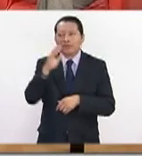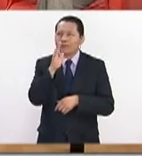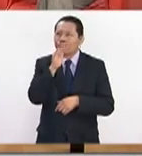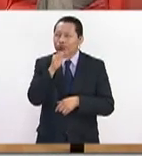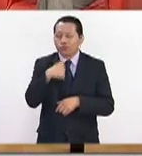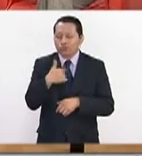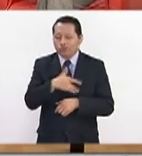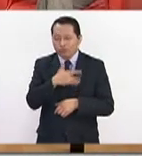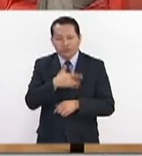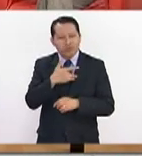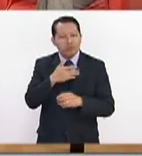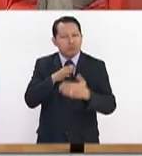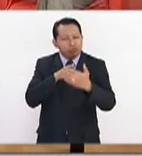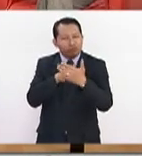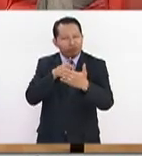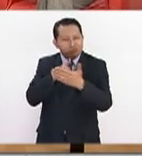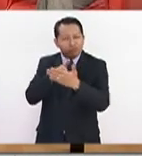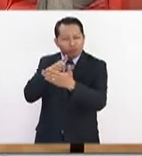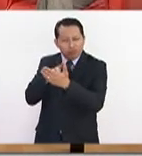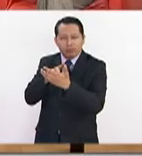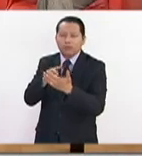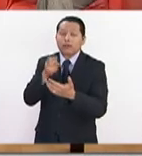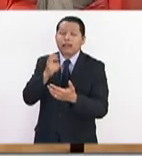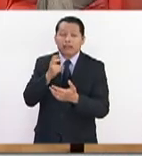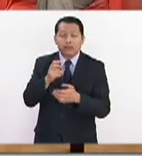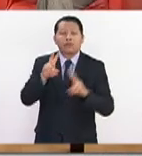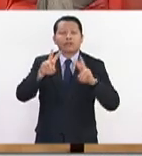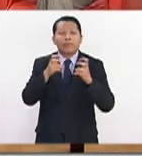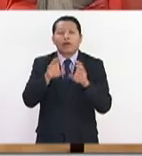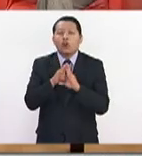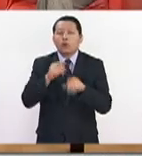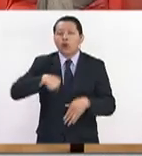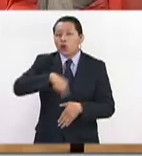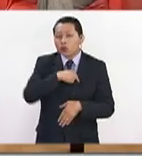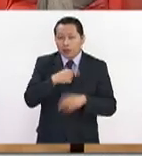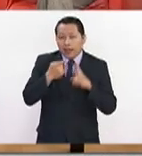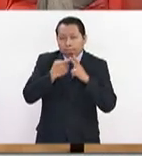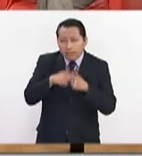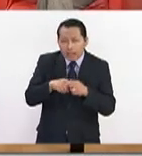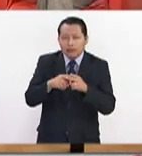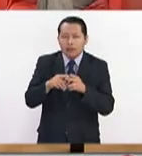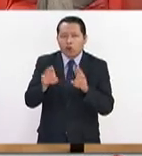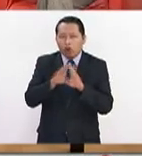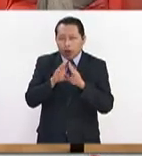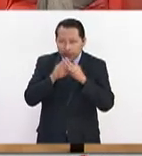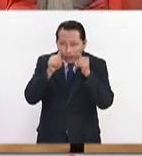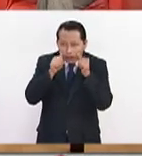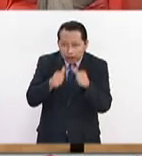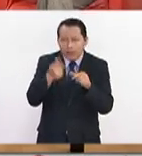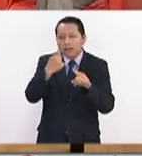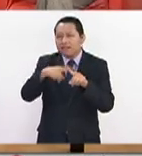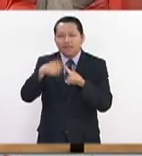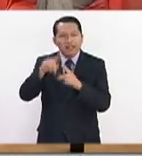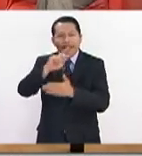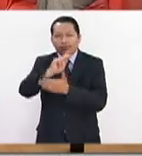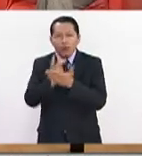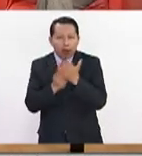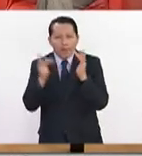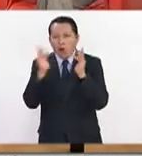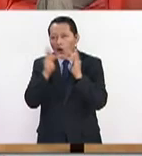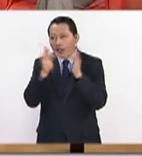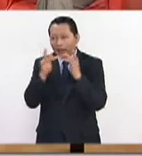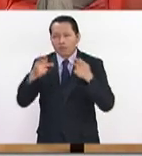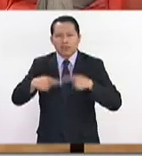de este punto. Es un tema con el cual nosotros nos estamos acercando a través de diferentes programas de contacto